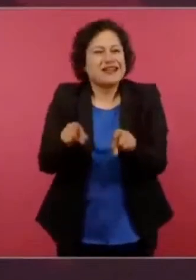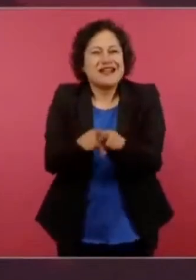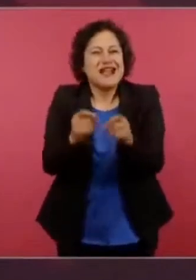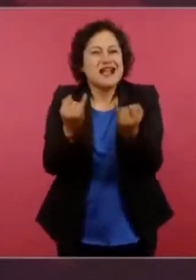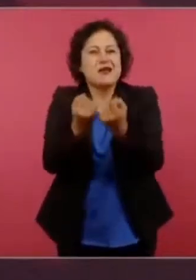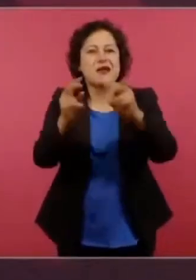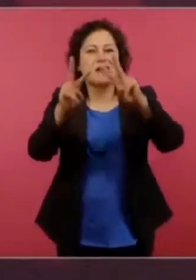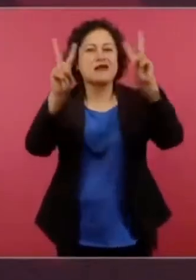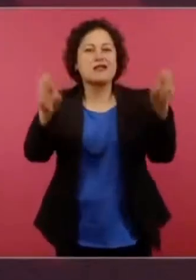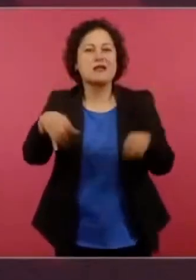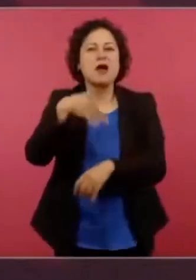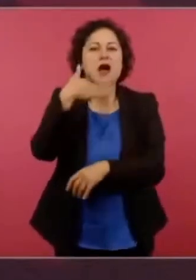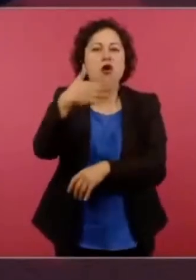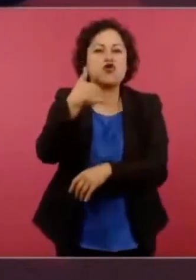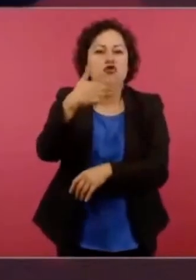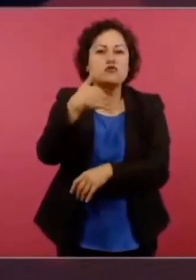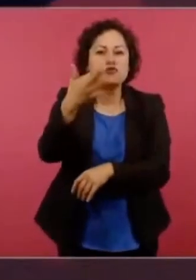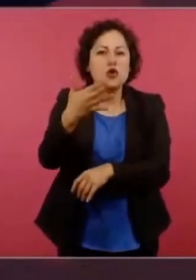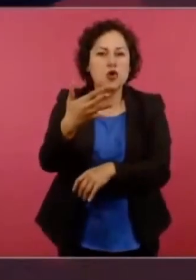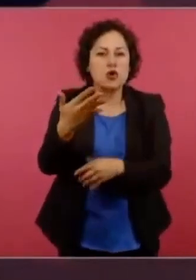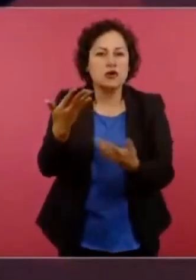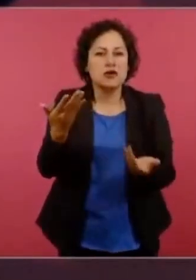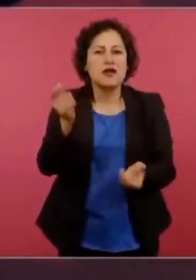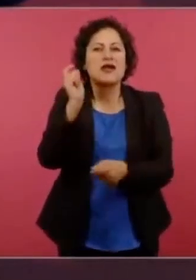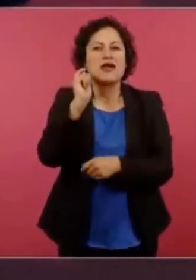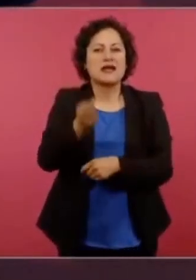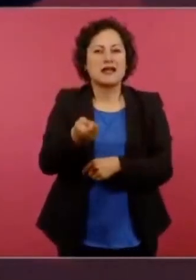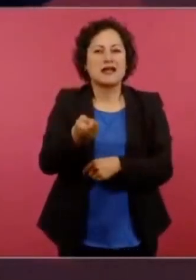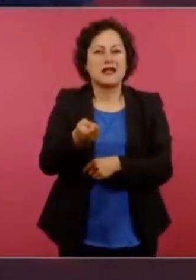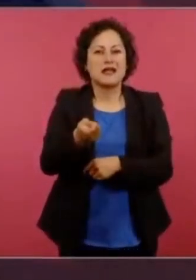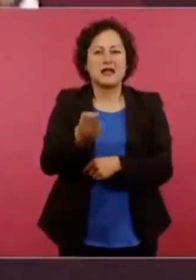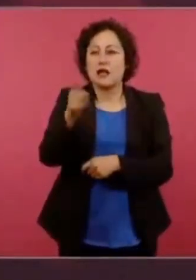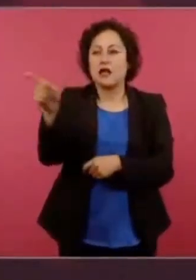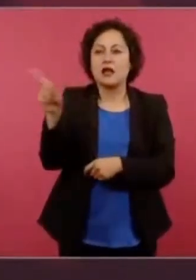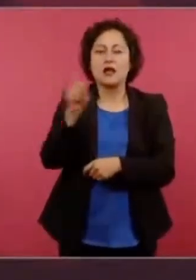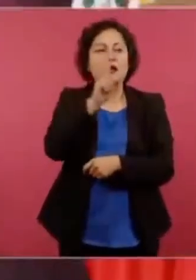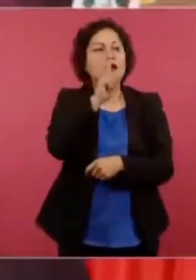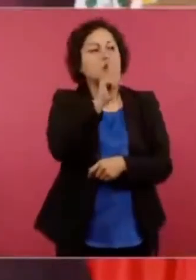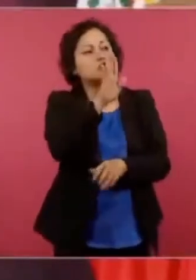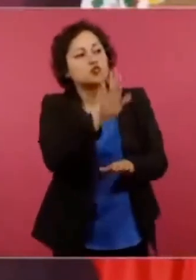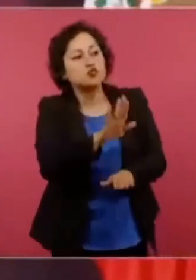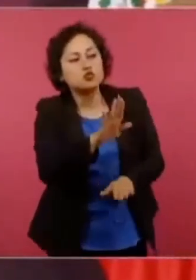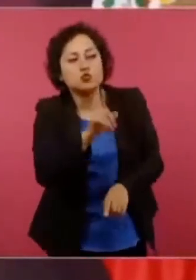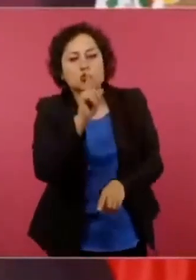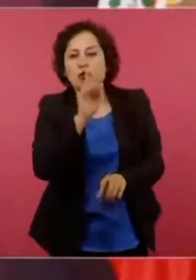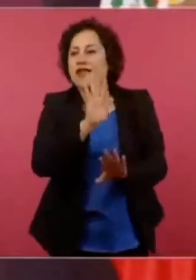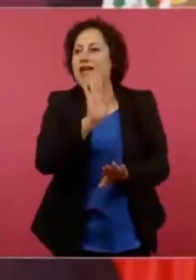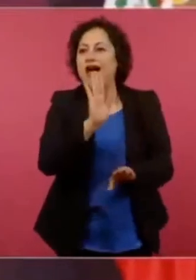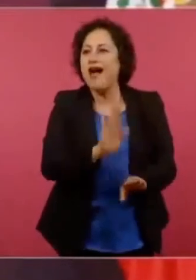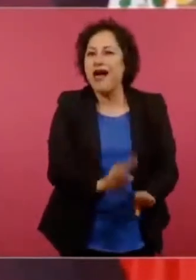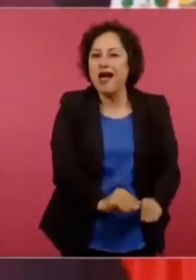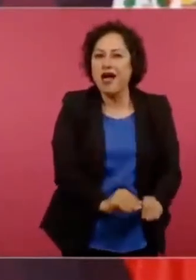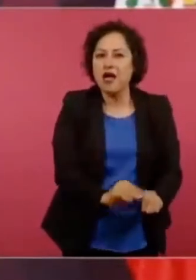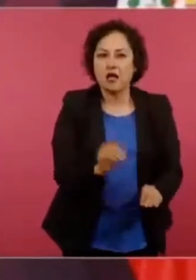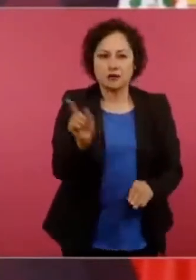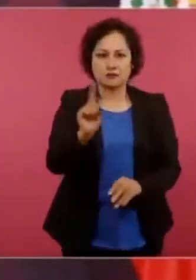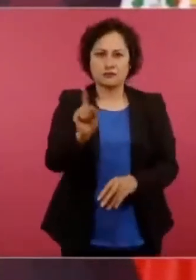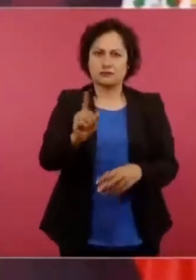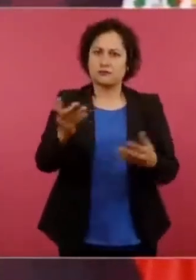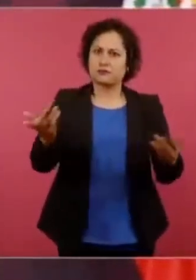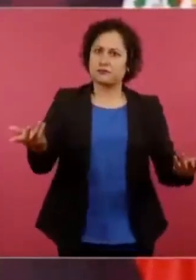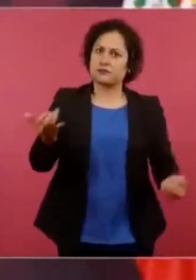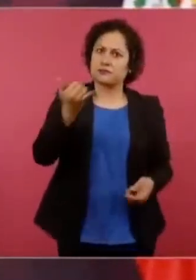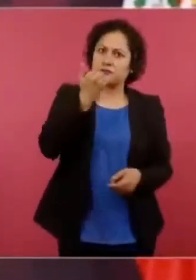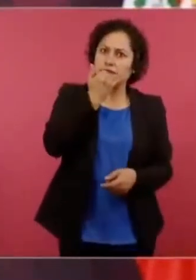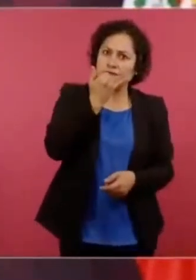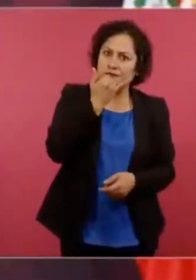Sí, no se habló de eso durante siglos. Nos